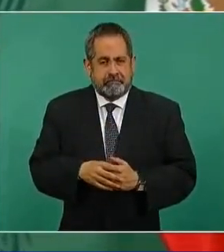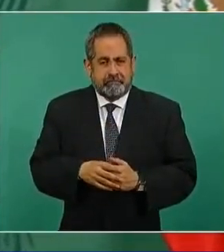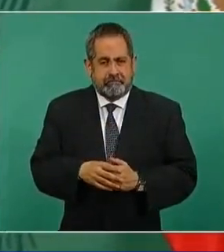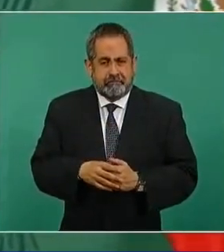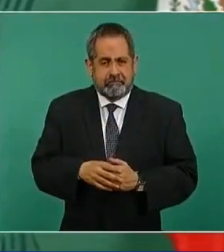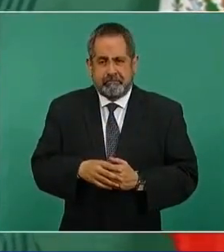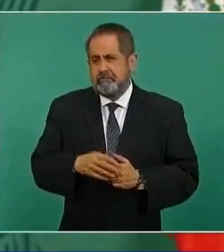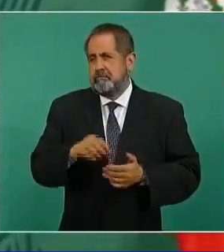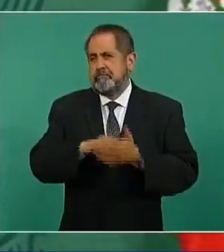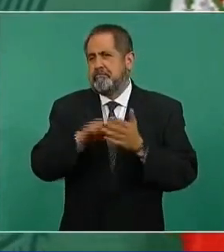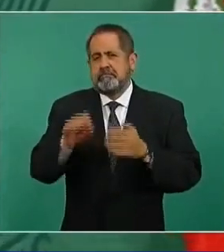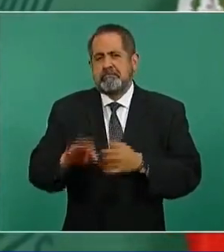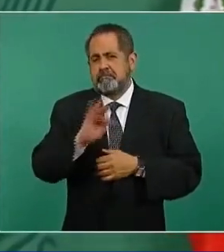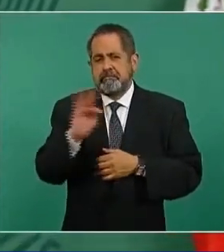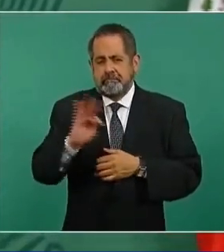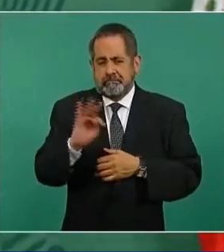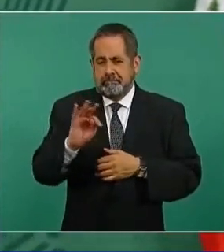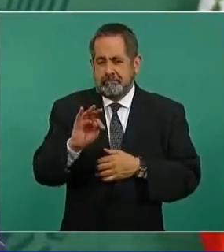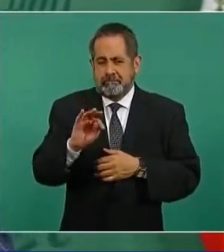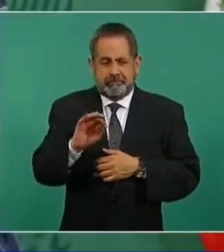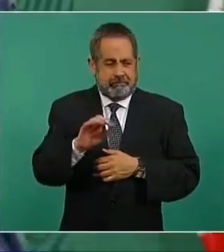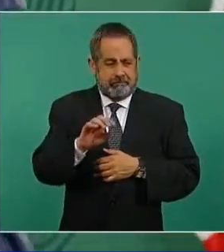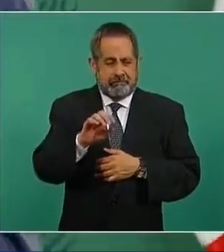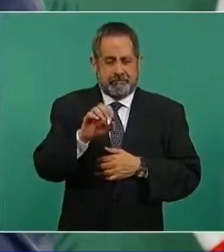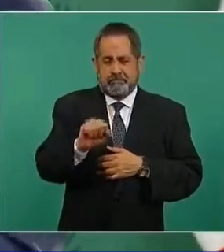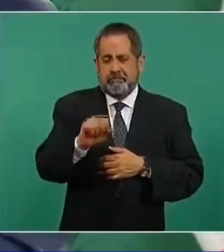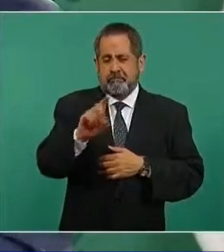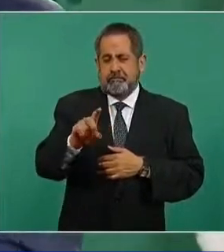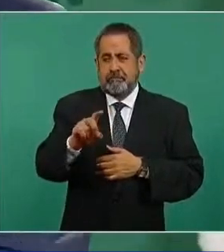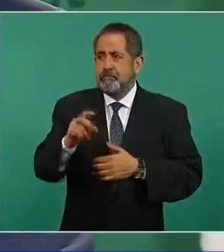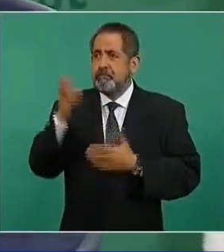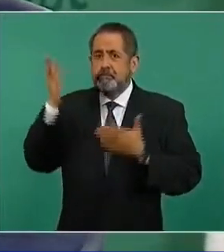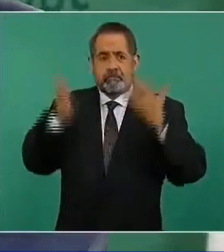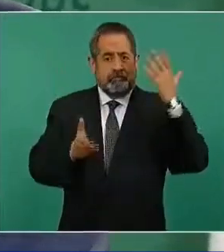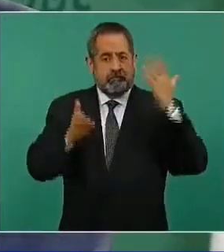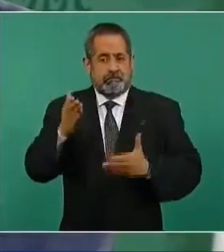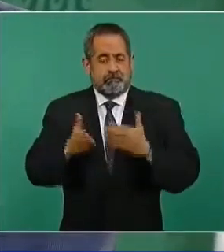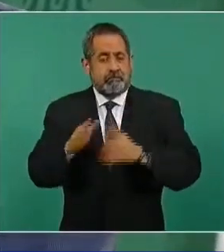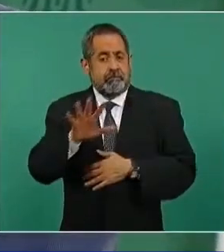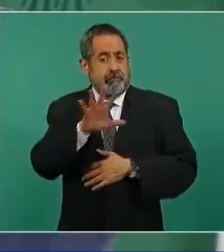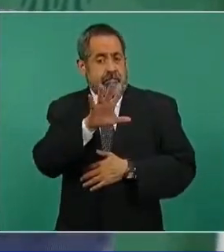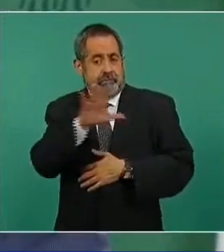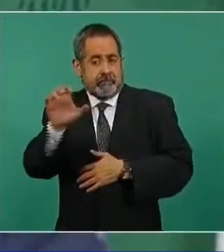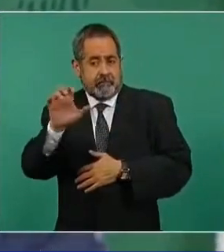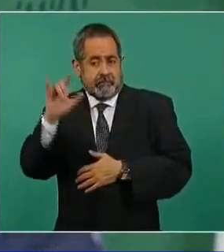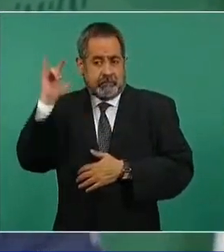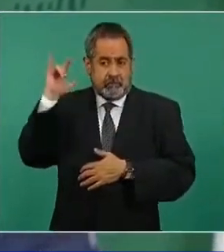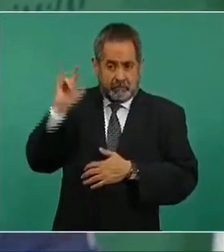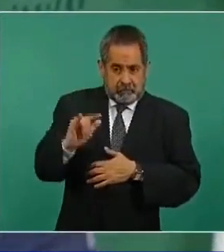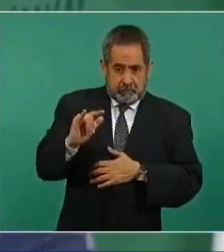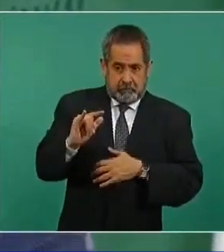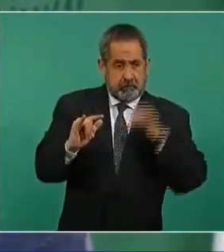los fines de semana hasta 500 vuelos a Cancún.